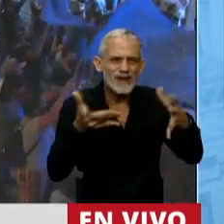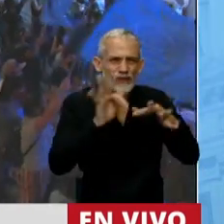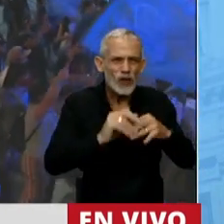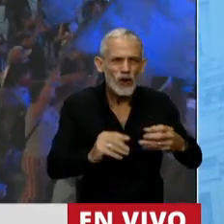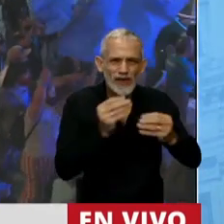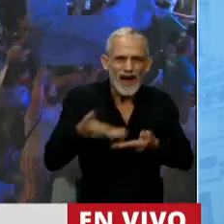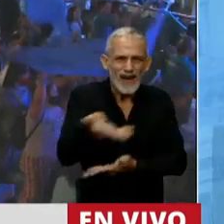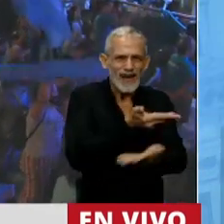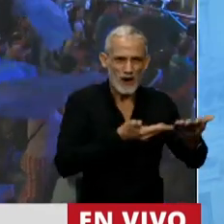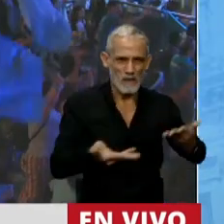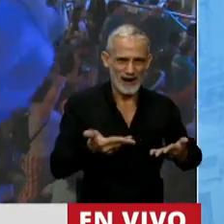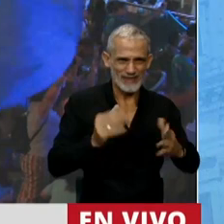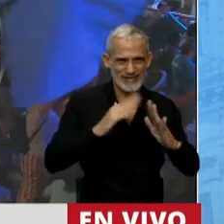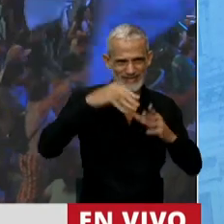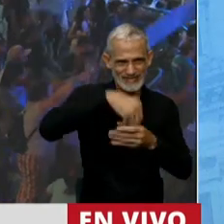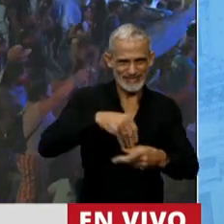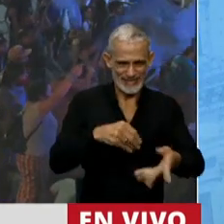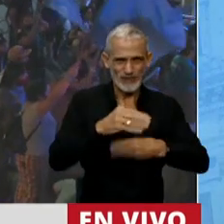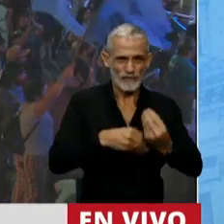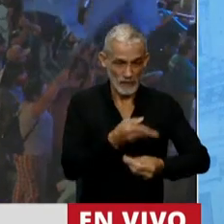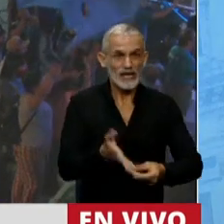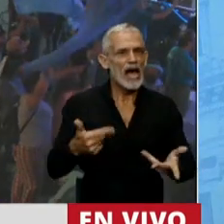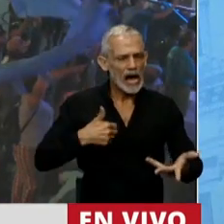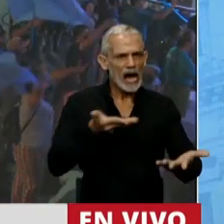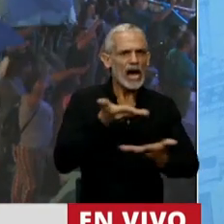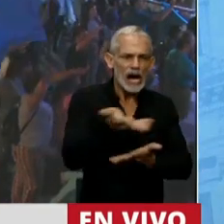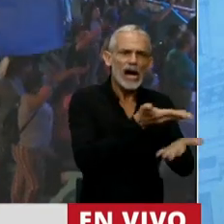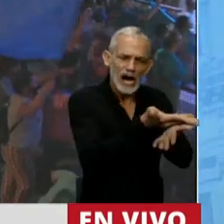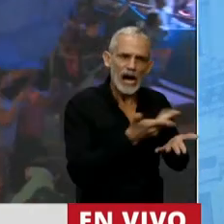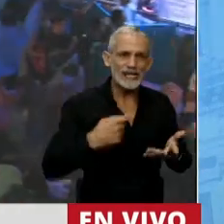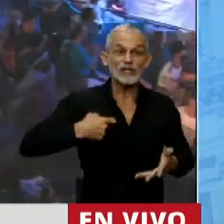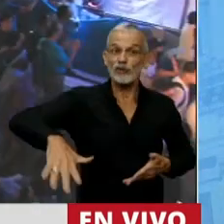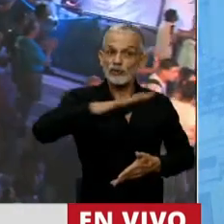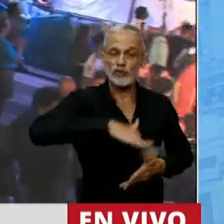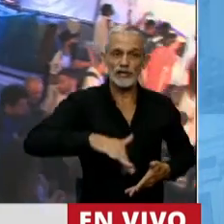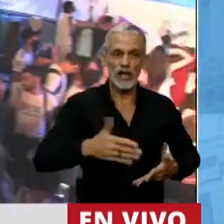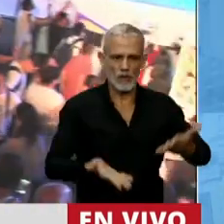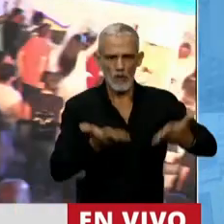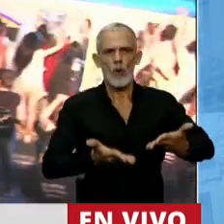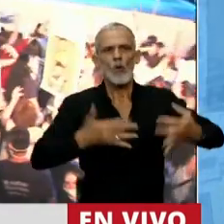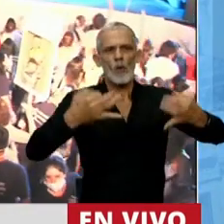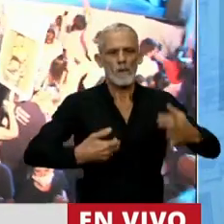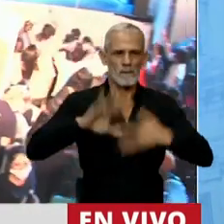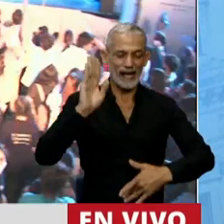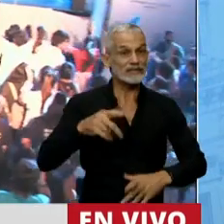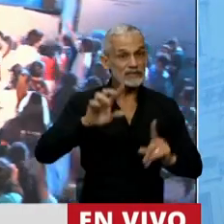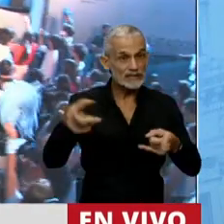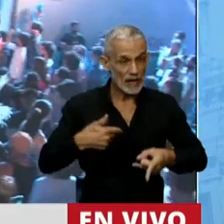días. De esa forma compartimos y seguramente haremos una sociedad más justa. Y también,